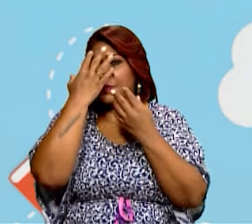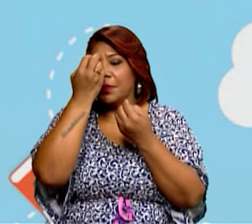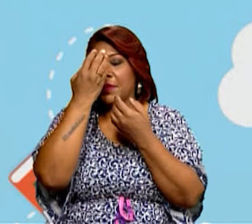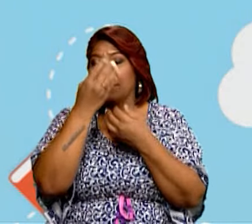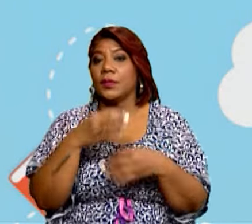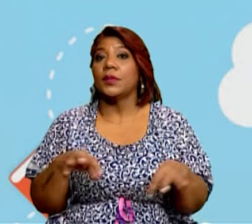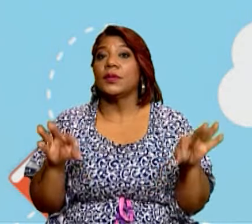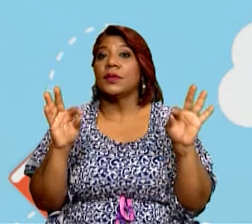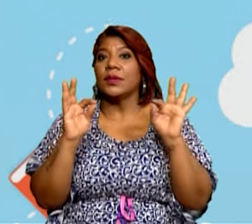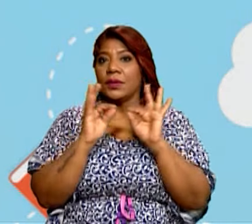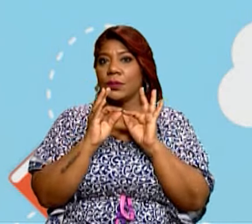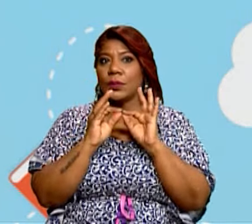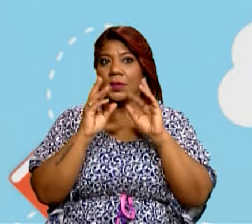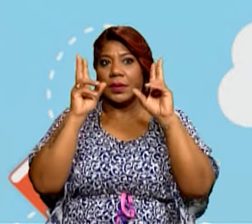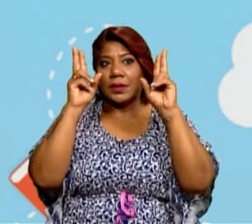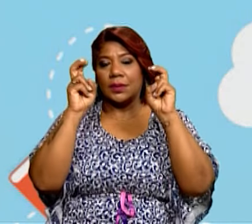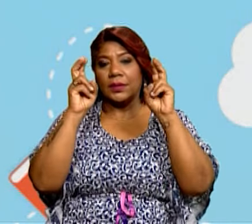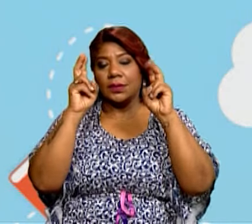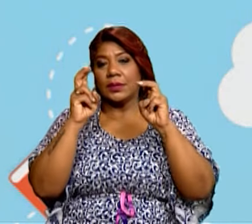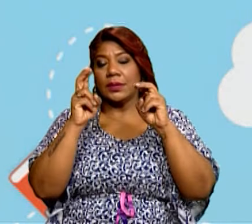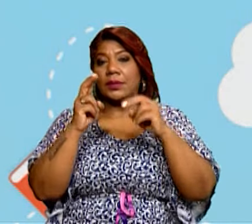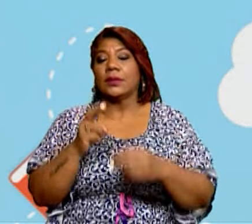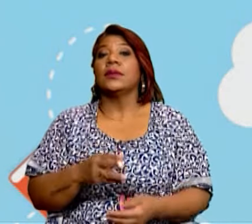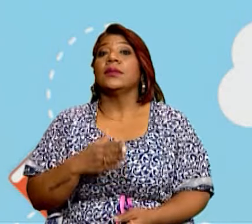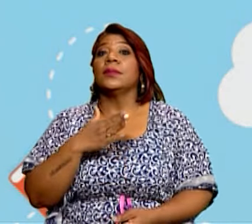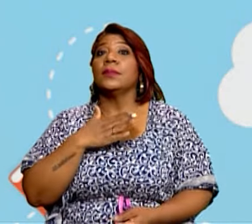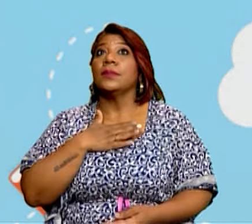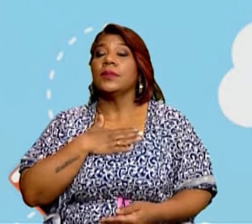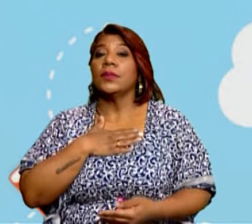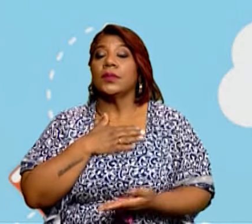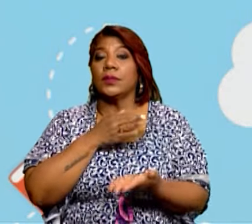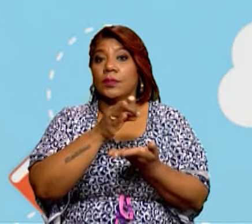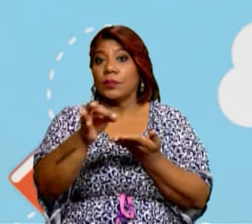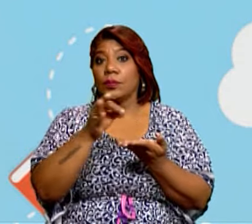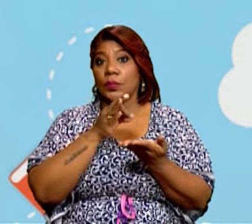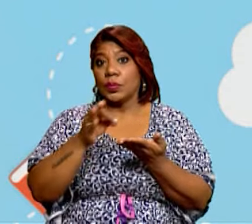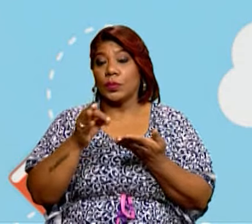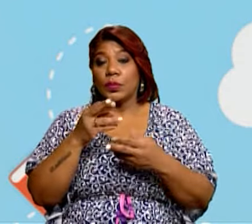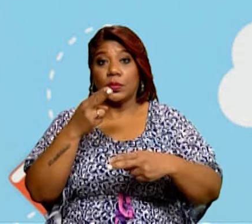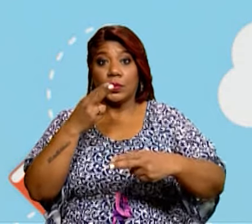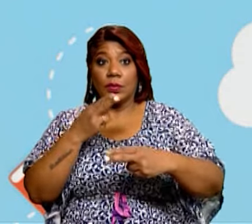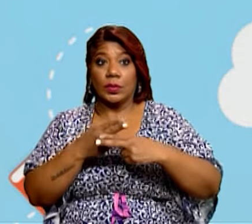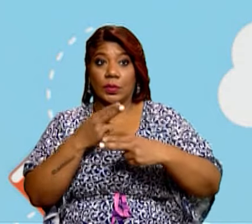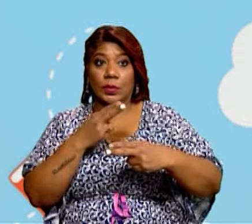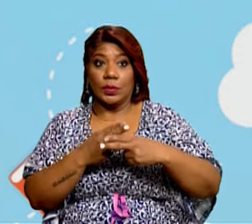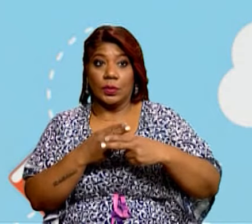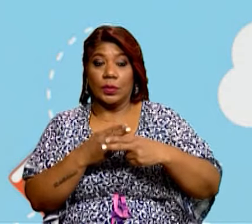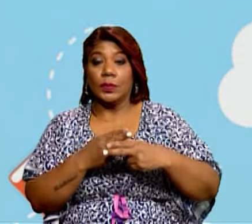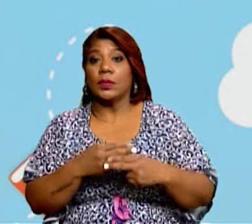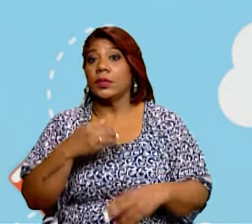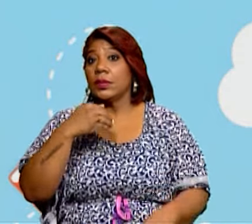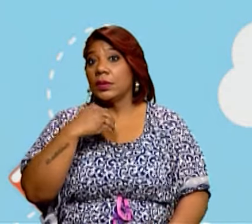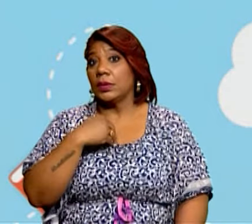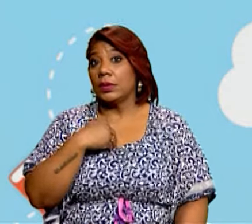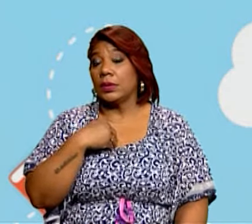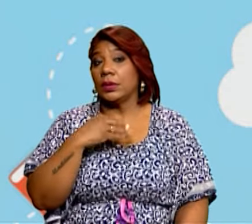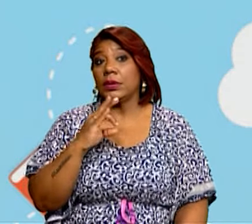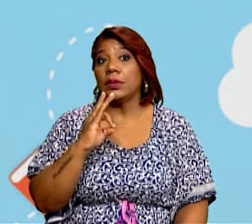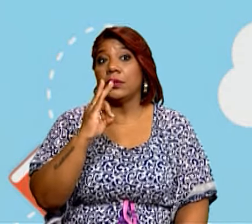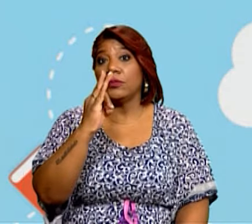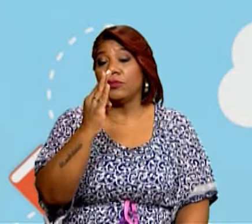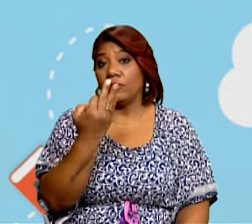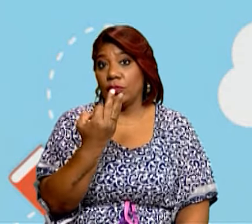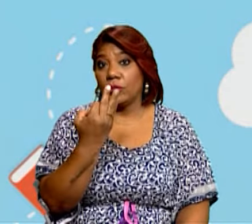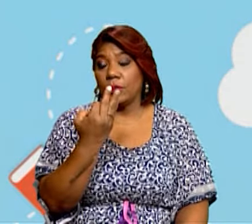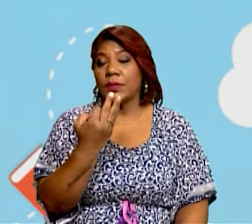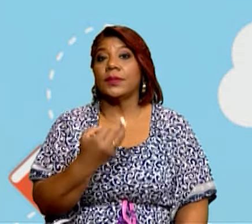el tema. ¿Y cuál es el tema en esta ocasión? En esta ocasión el tema es la provincia. Y vas a poner